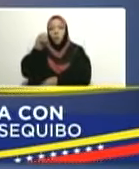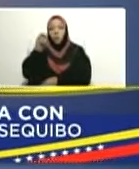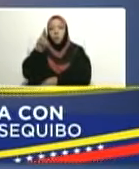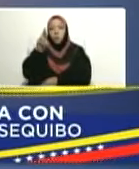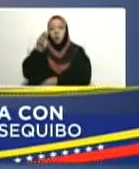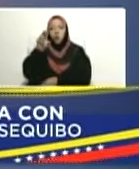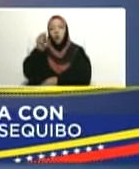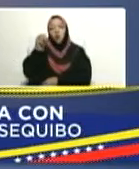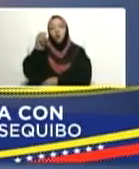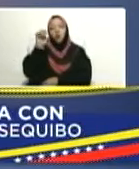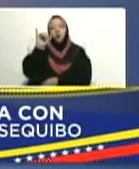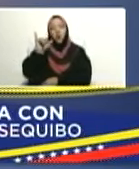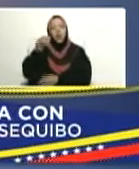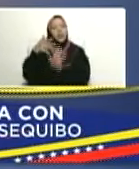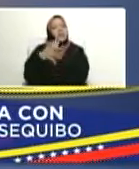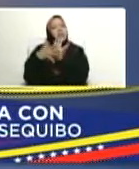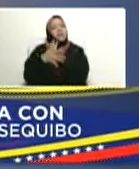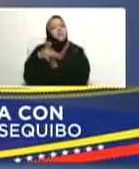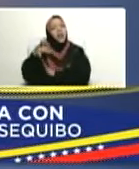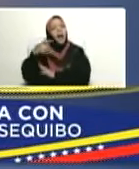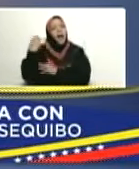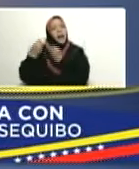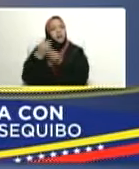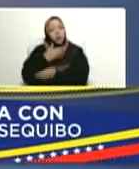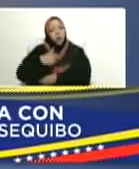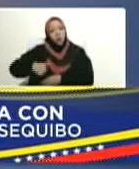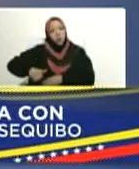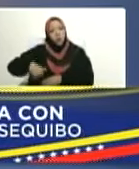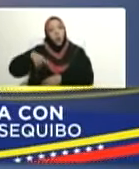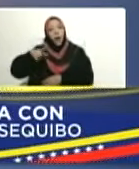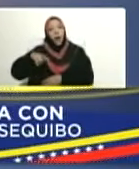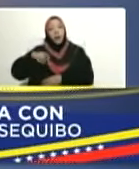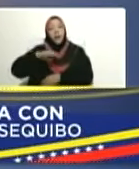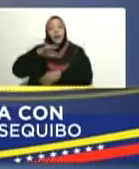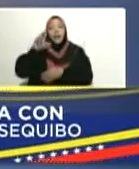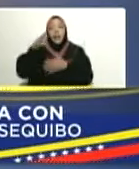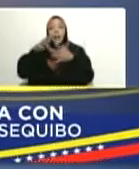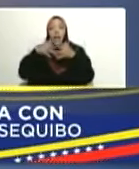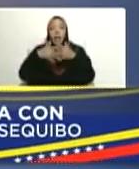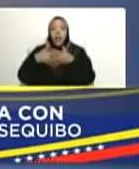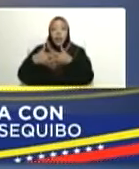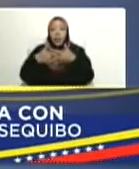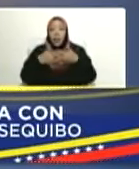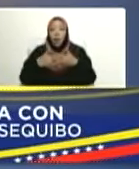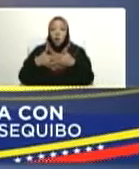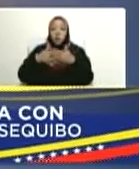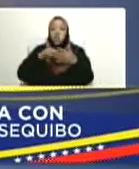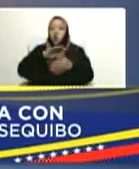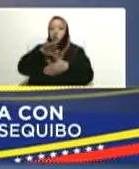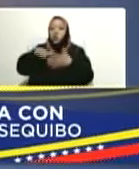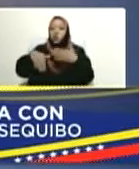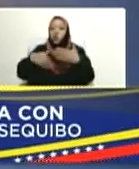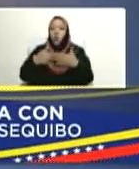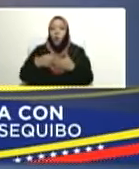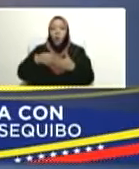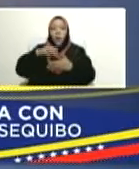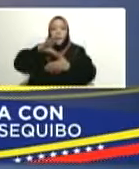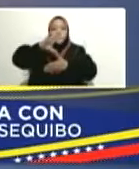americanos, que no es otra cosa que América para ellos, se repartieron nuestro